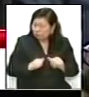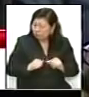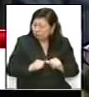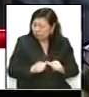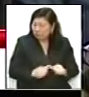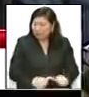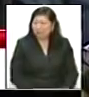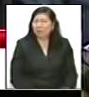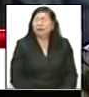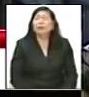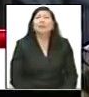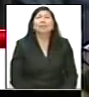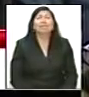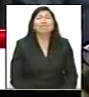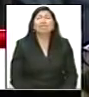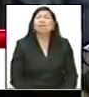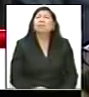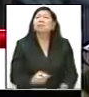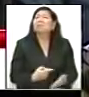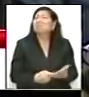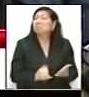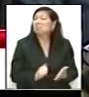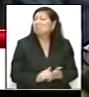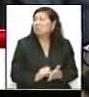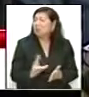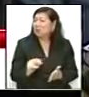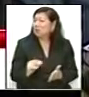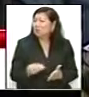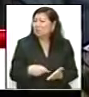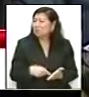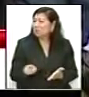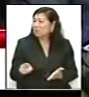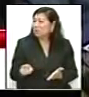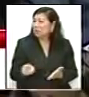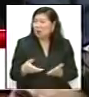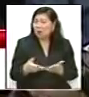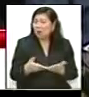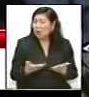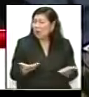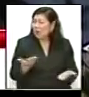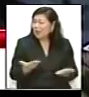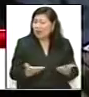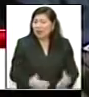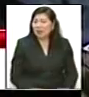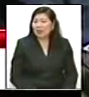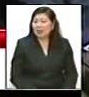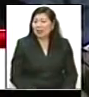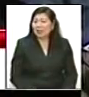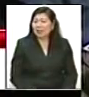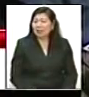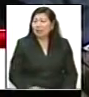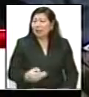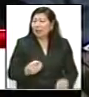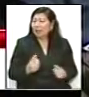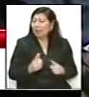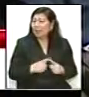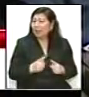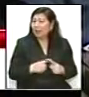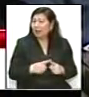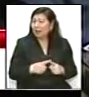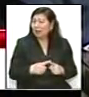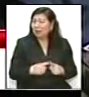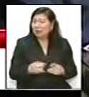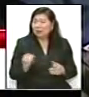preservarnos, porque no se les ha sacado de los colegios casualmente a quienes tienen sentencia por terrorismo porque se